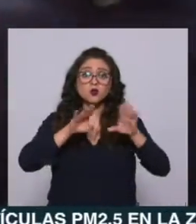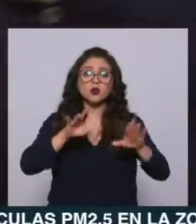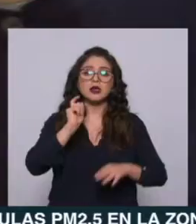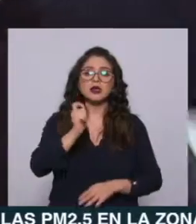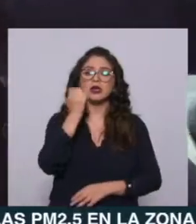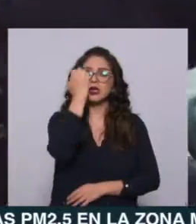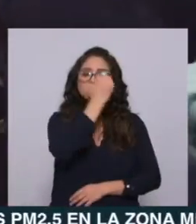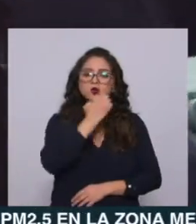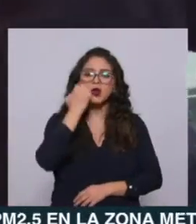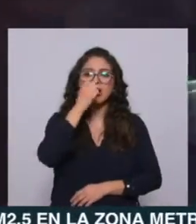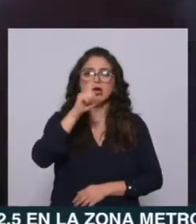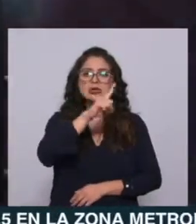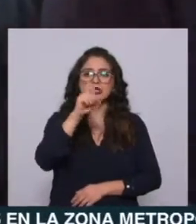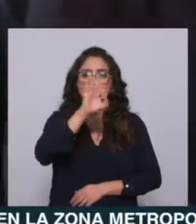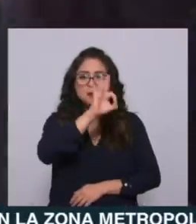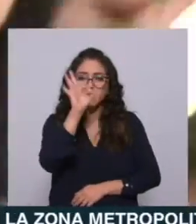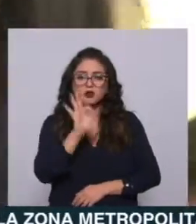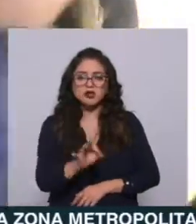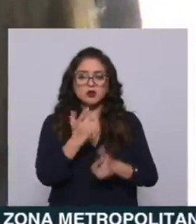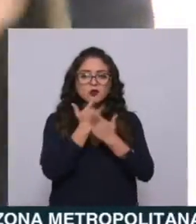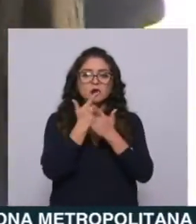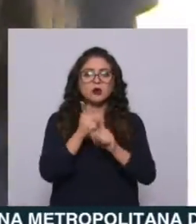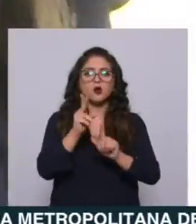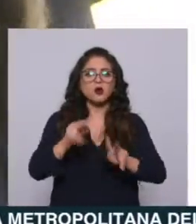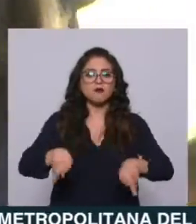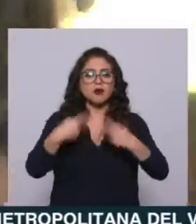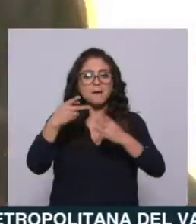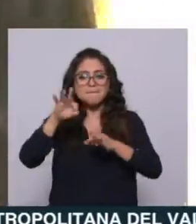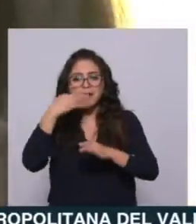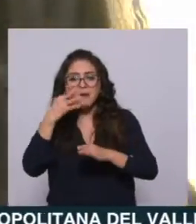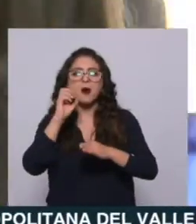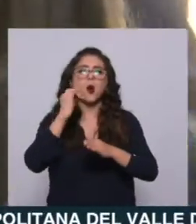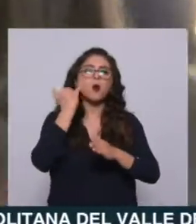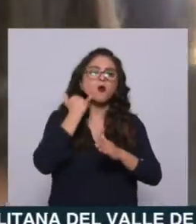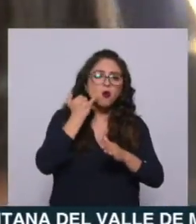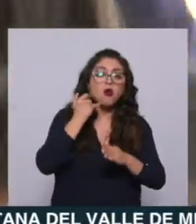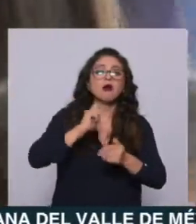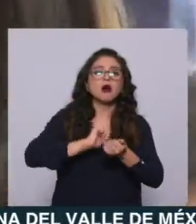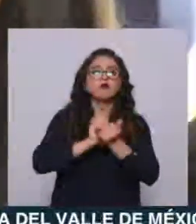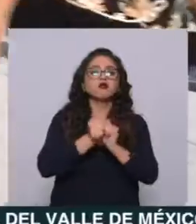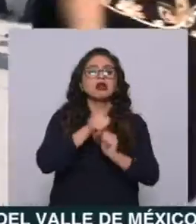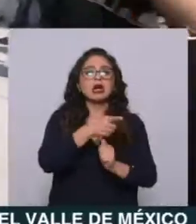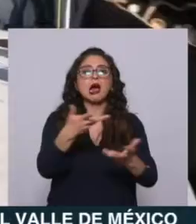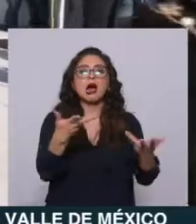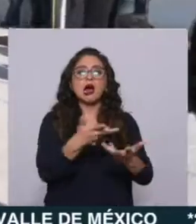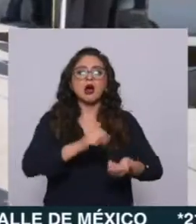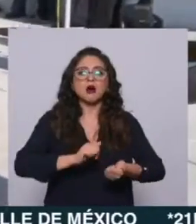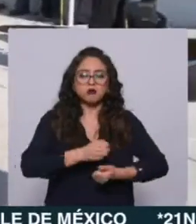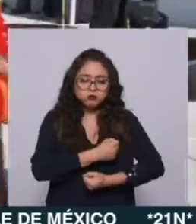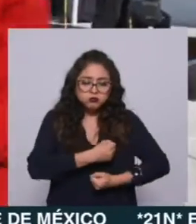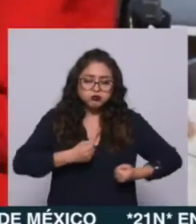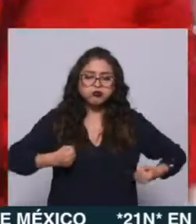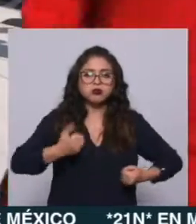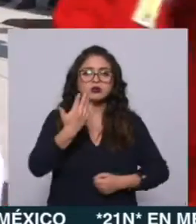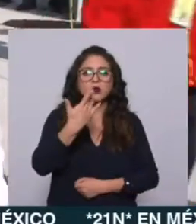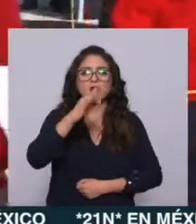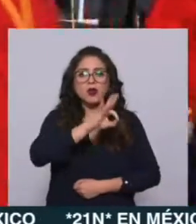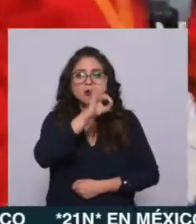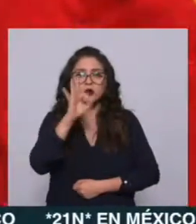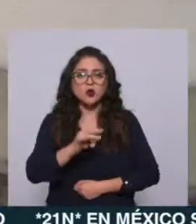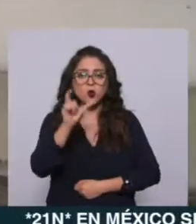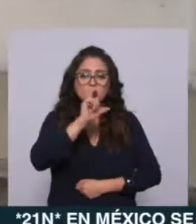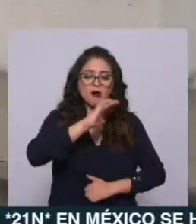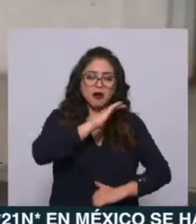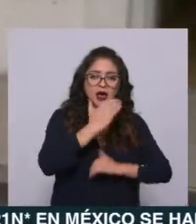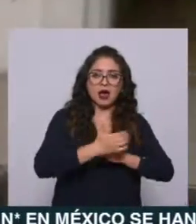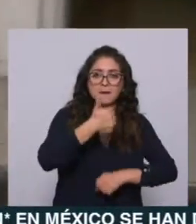Escuelas 100% libres de comida chatarra, dieron a conocer que la prevalencia de sobrepeso y obesidad aumenta en 50% al concluir la